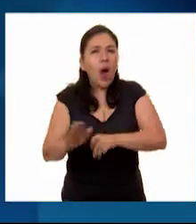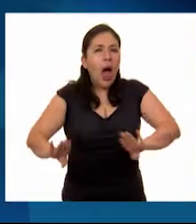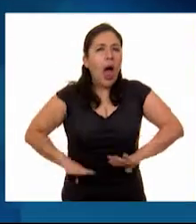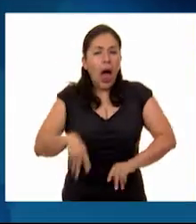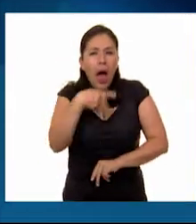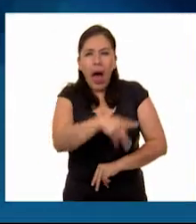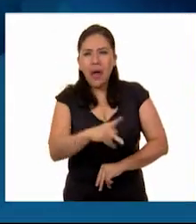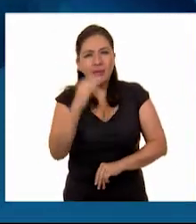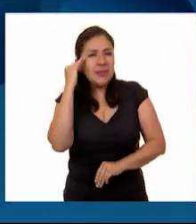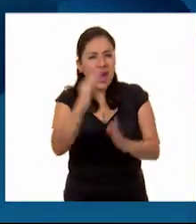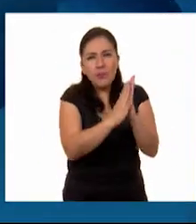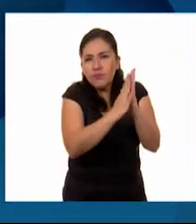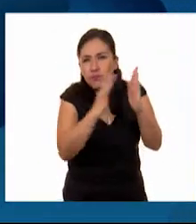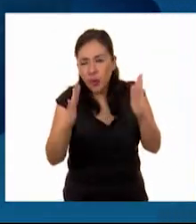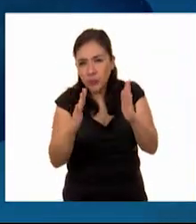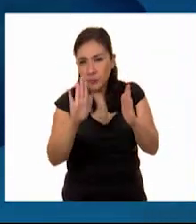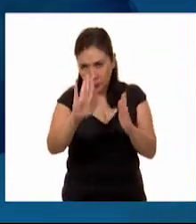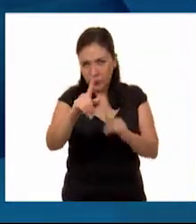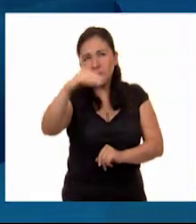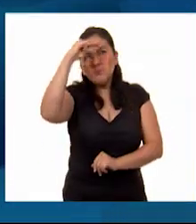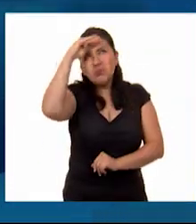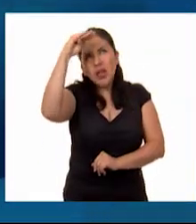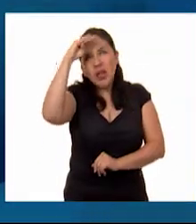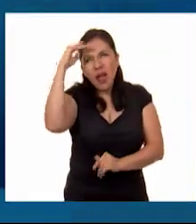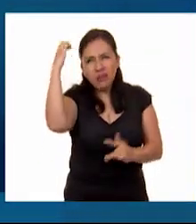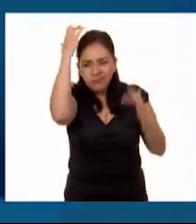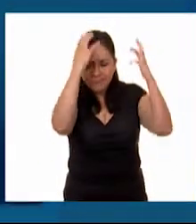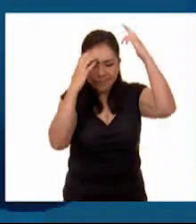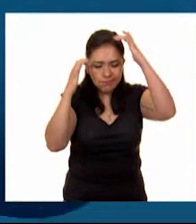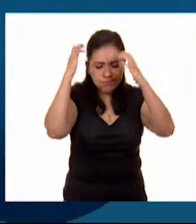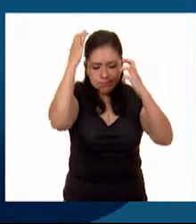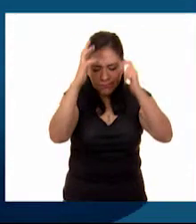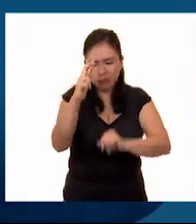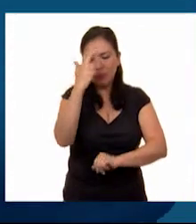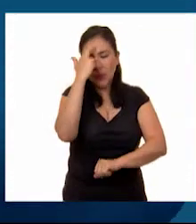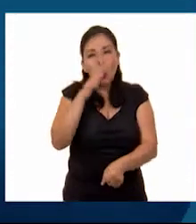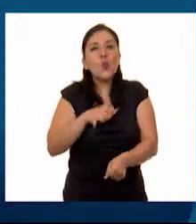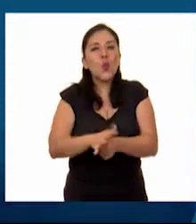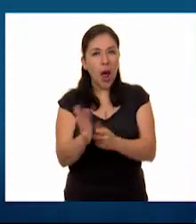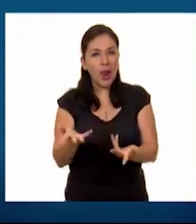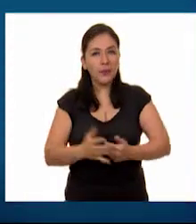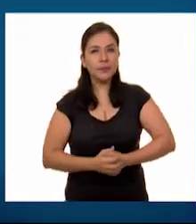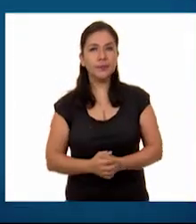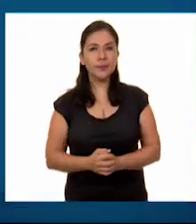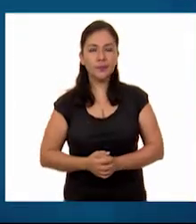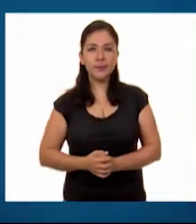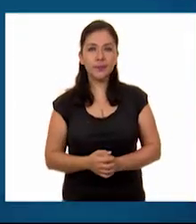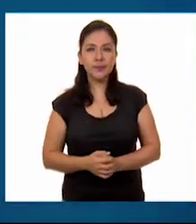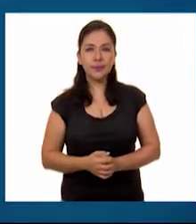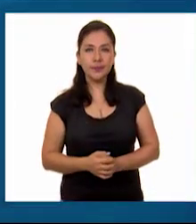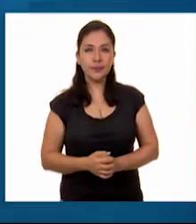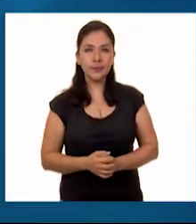etapa? Demos un momento para que nuestros estudiantes en casa lo recuerden.